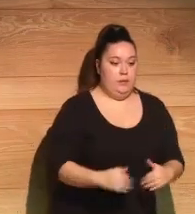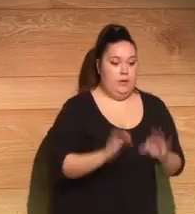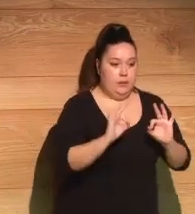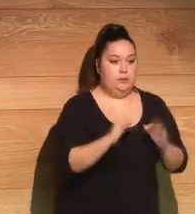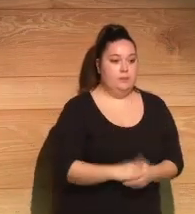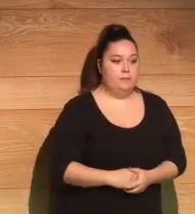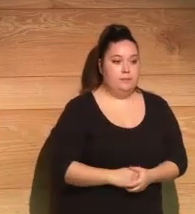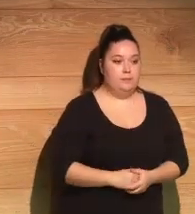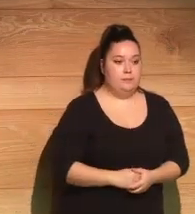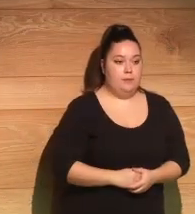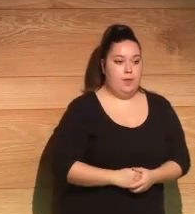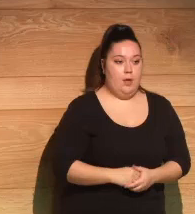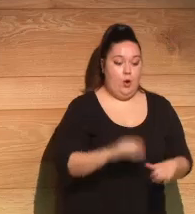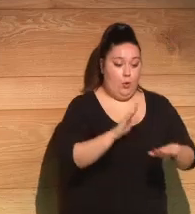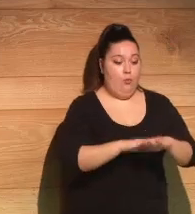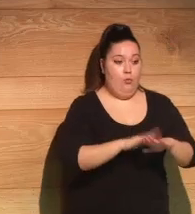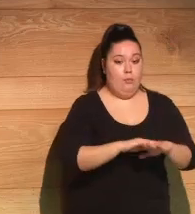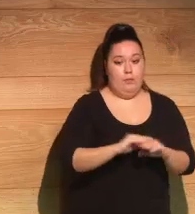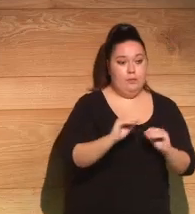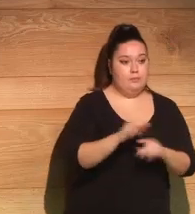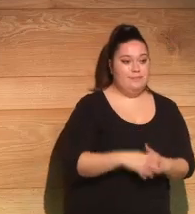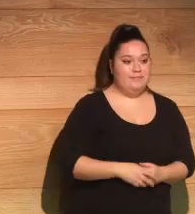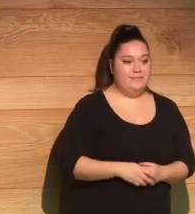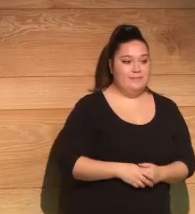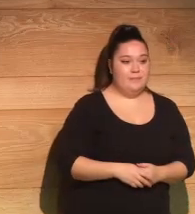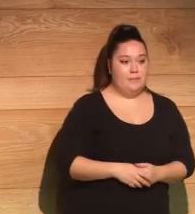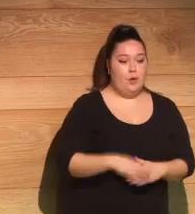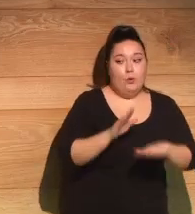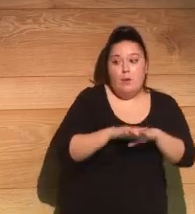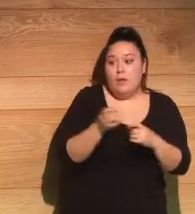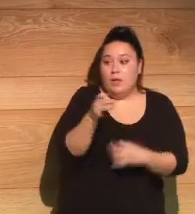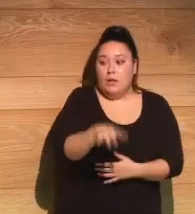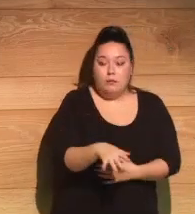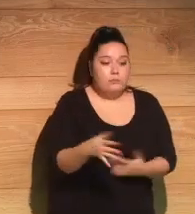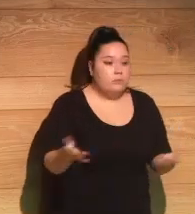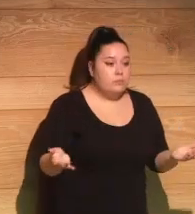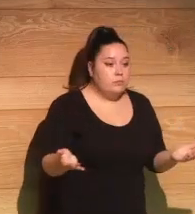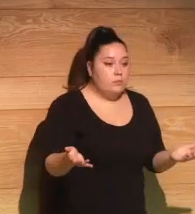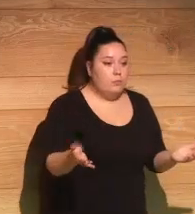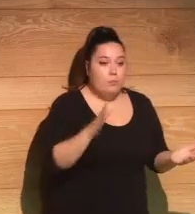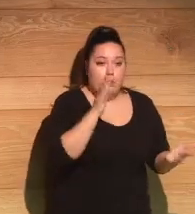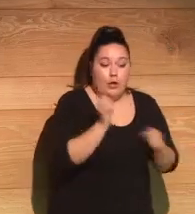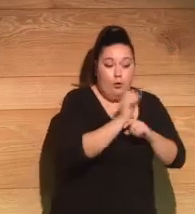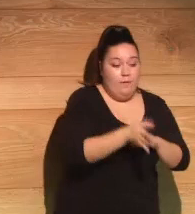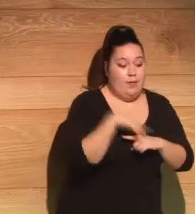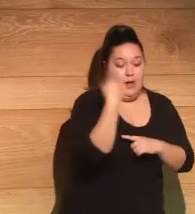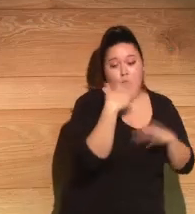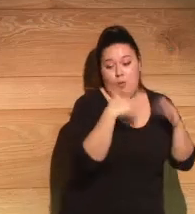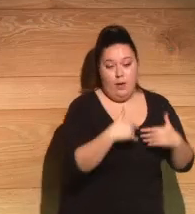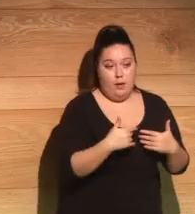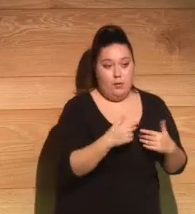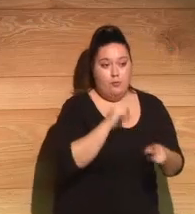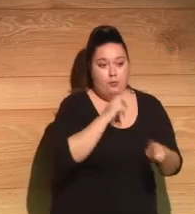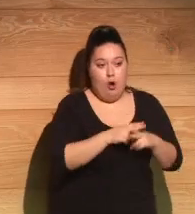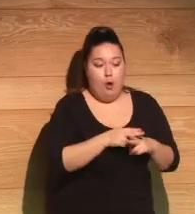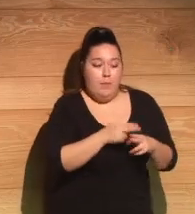Necesitamos culpables, esta es la idea de Santiago Albarrico. Necesitamos culpables y entonces se buscan culpables porque el COVID no tiene cara, no tiene